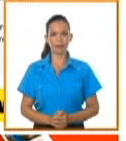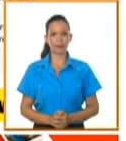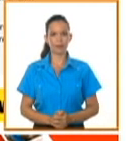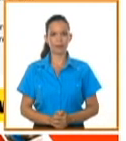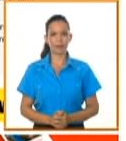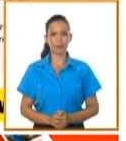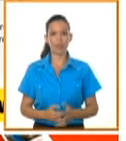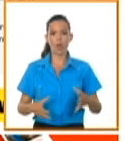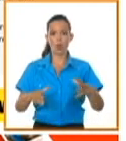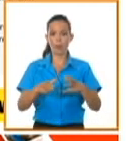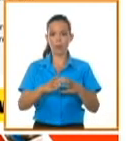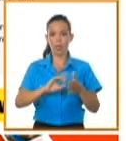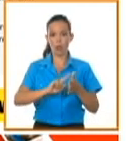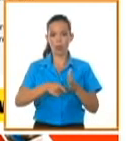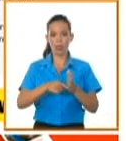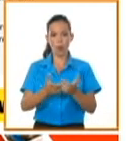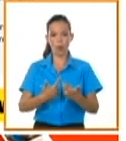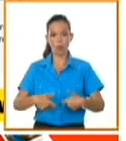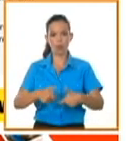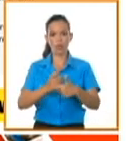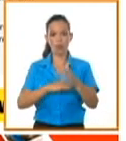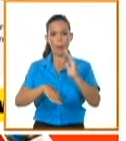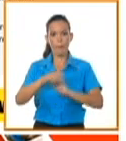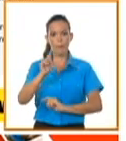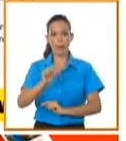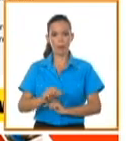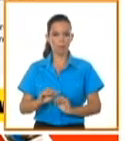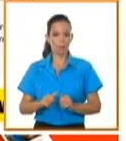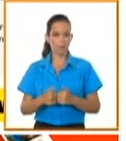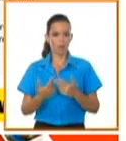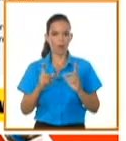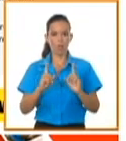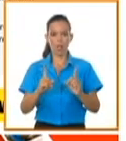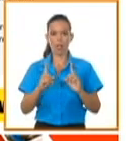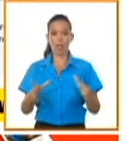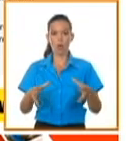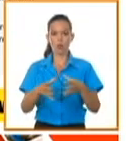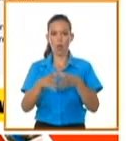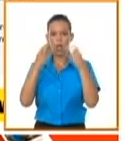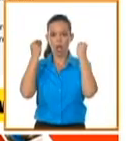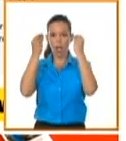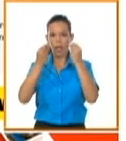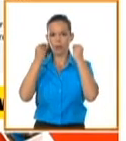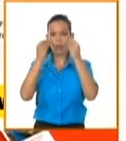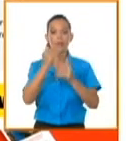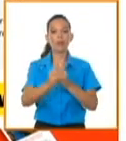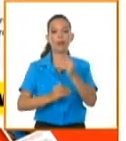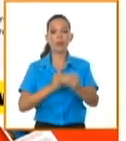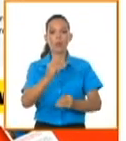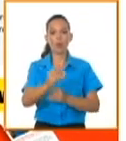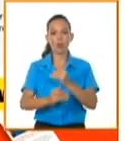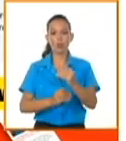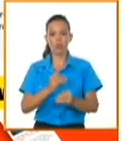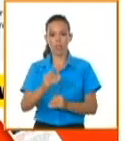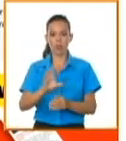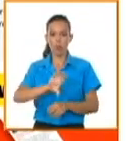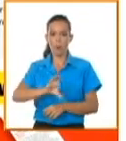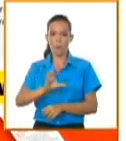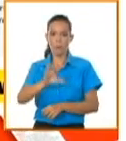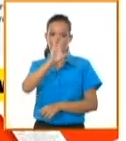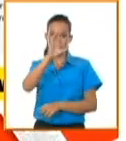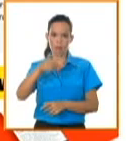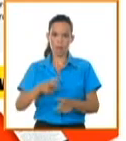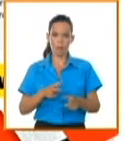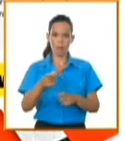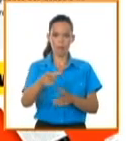comité ejecutivo del Consejo de ministros realiza una reunión de análisis del proceso de bancarización que se desarrolla en el